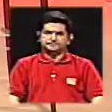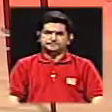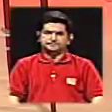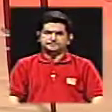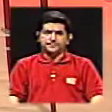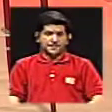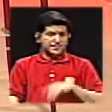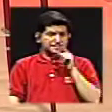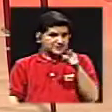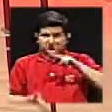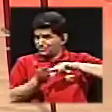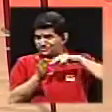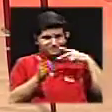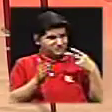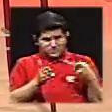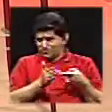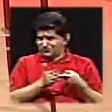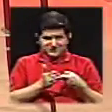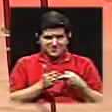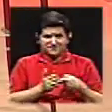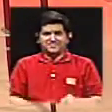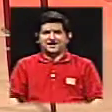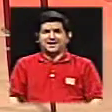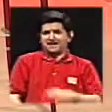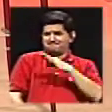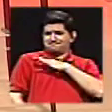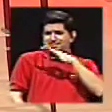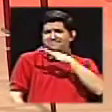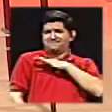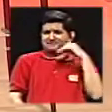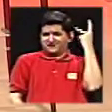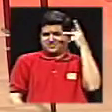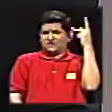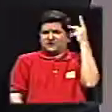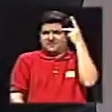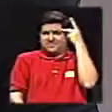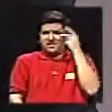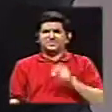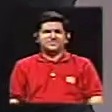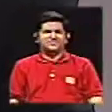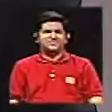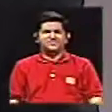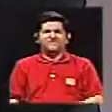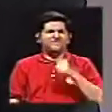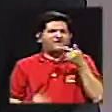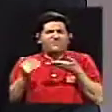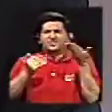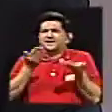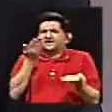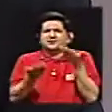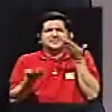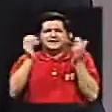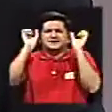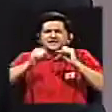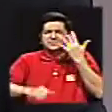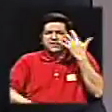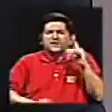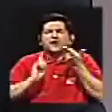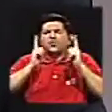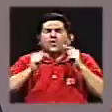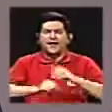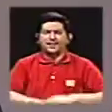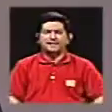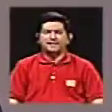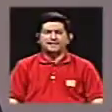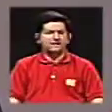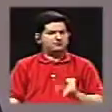Si esto no es clientelismo político, ¿a qué otra cosa podría asemejarse?